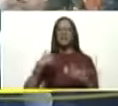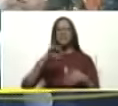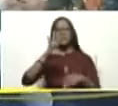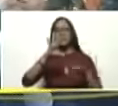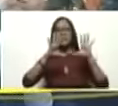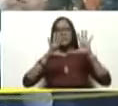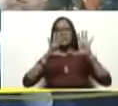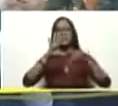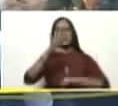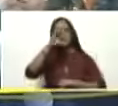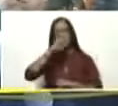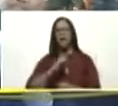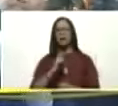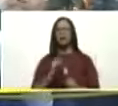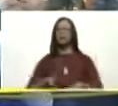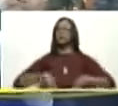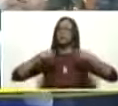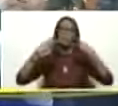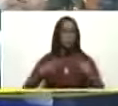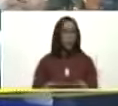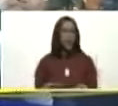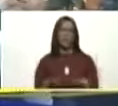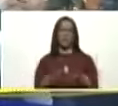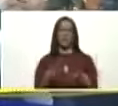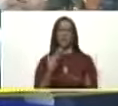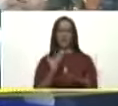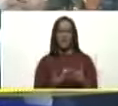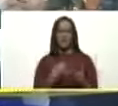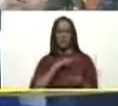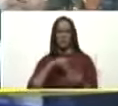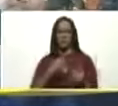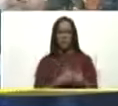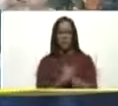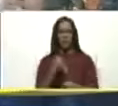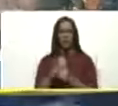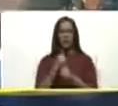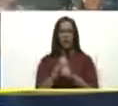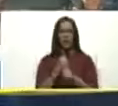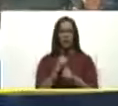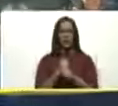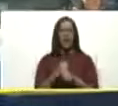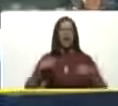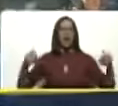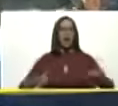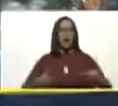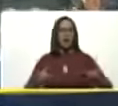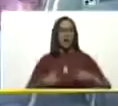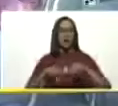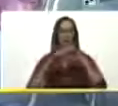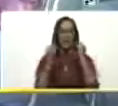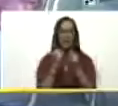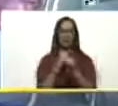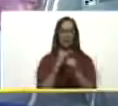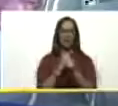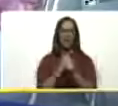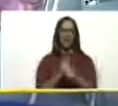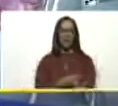horno completamente nuevo, gracias a nuestros hermanos trabajadores, el esfuerzo de la clase trabajadora,